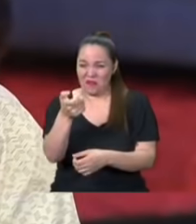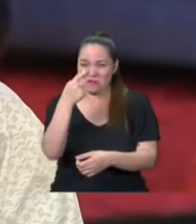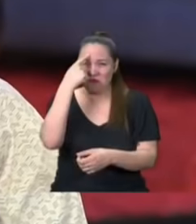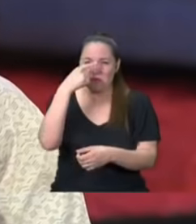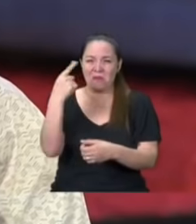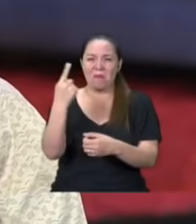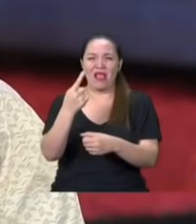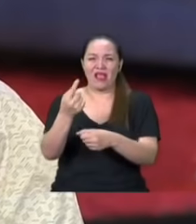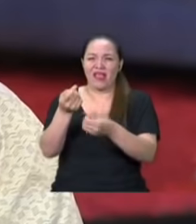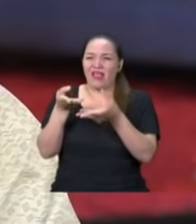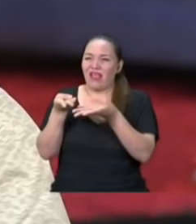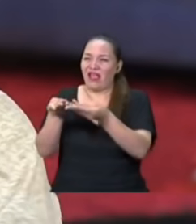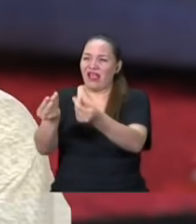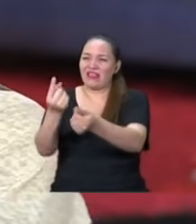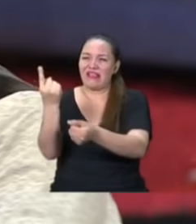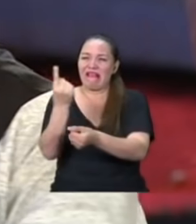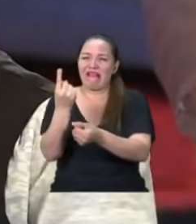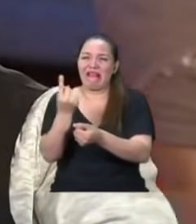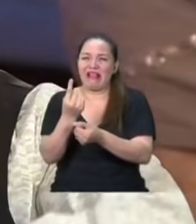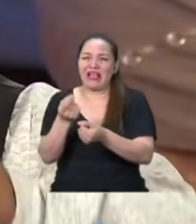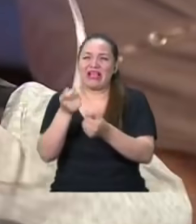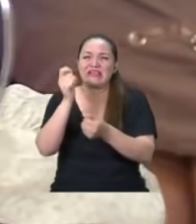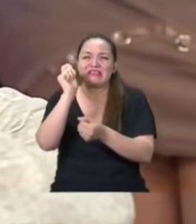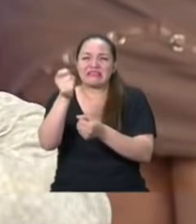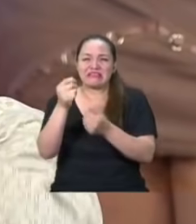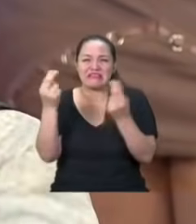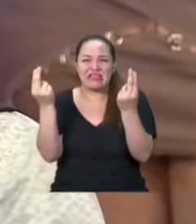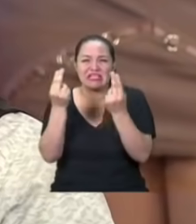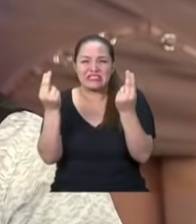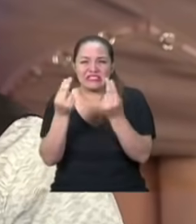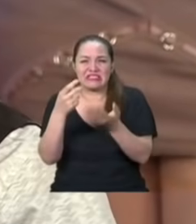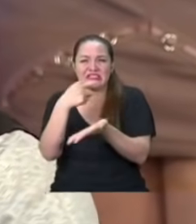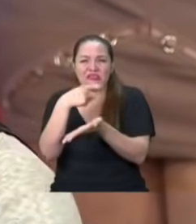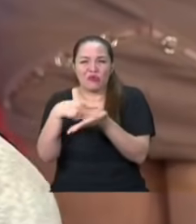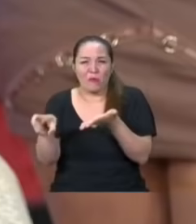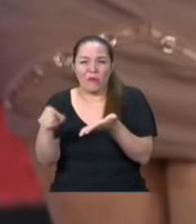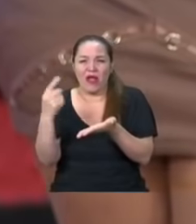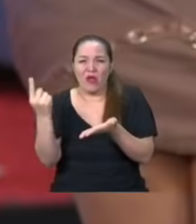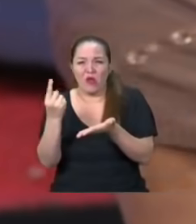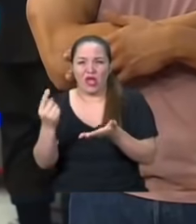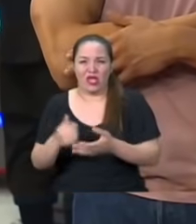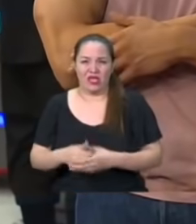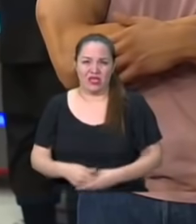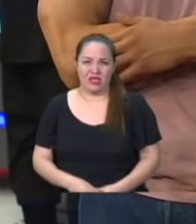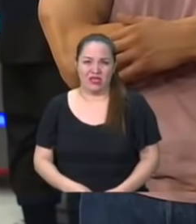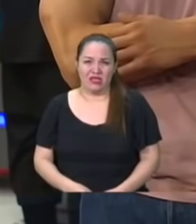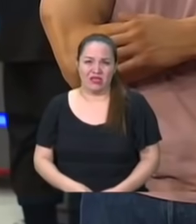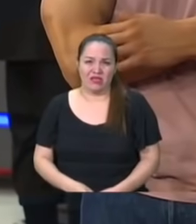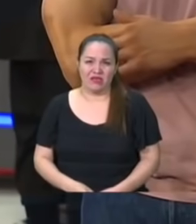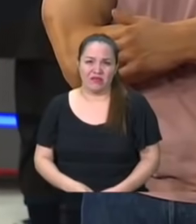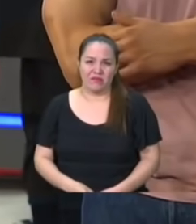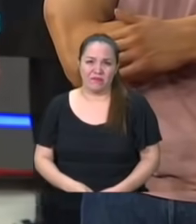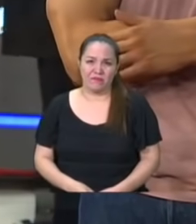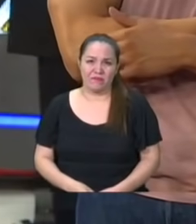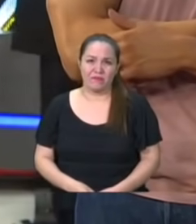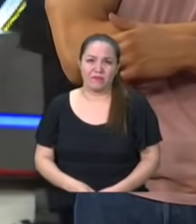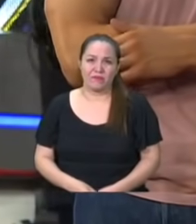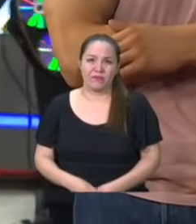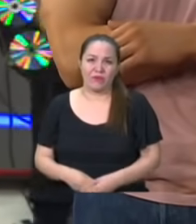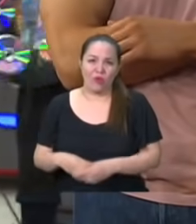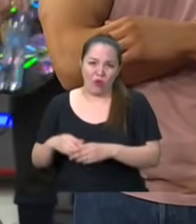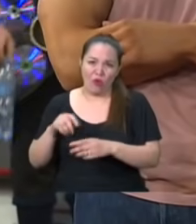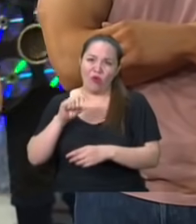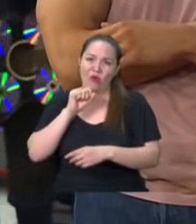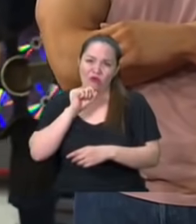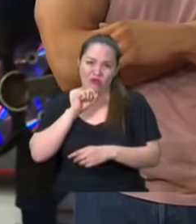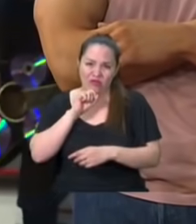pesos? Pues... Mis zapatitos. ¿Qué van a cubrir? Bueno, primero que nada, unos zapatitos también. Ah, esos